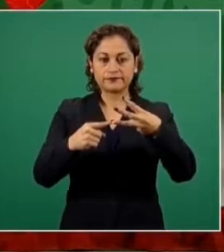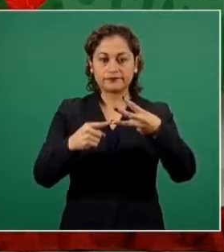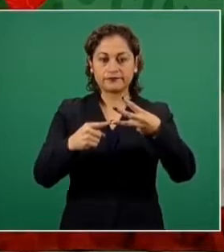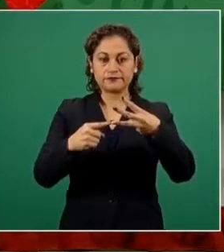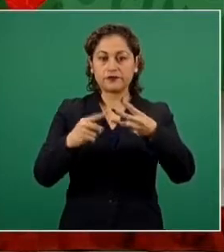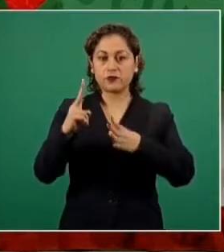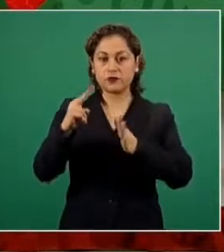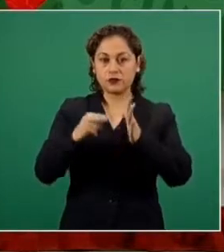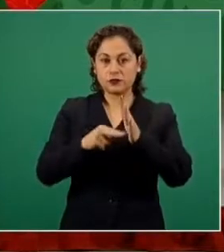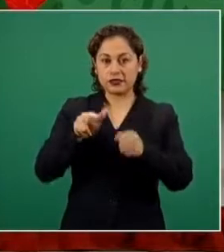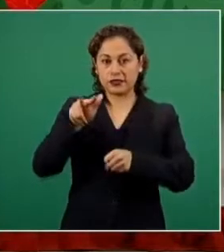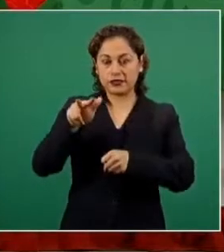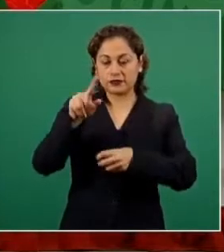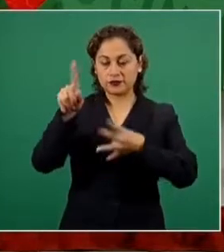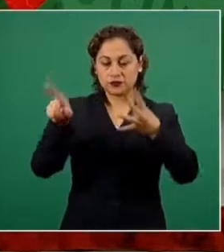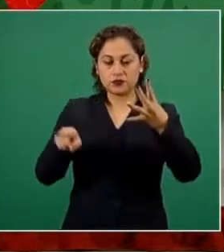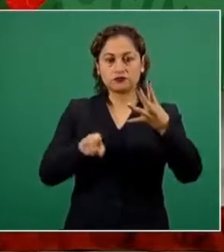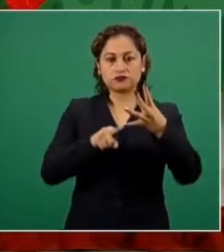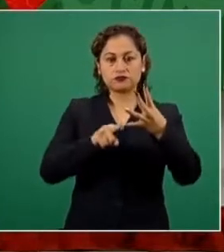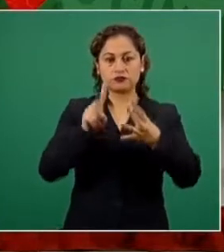al 18 y al 17.